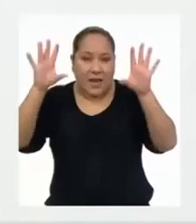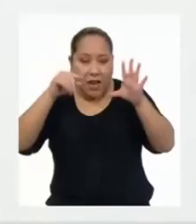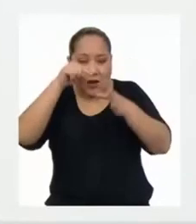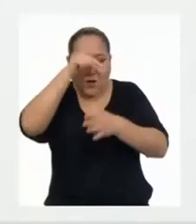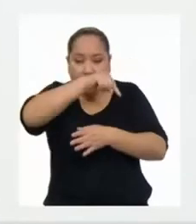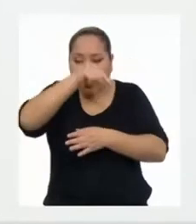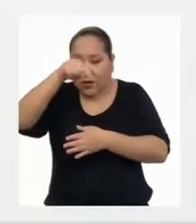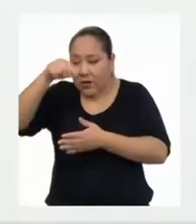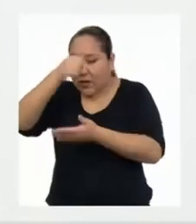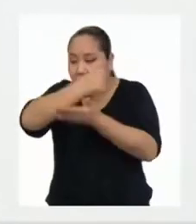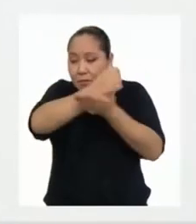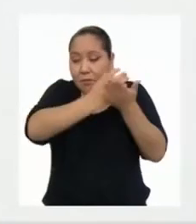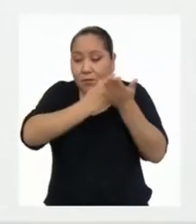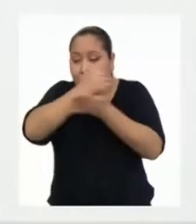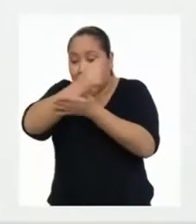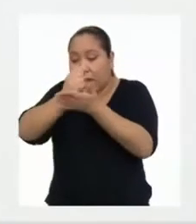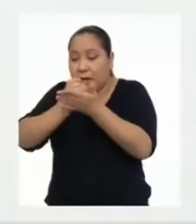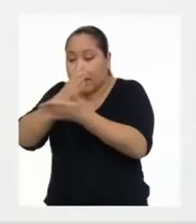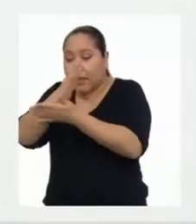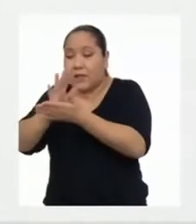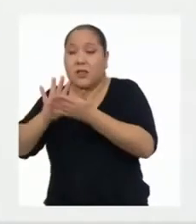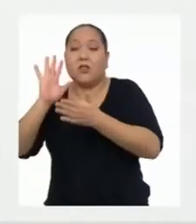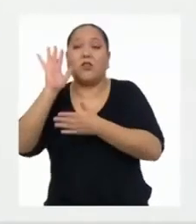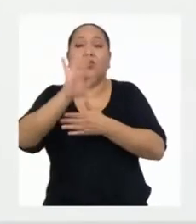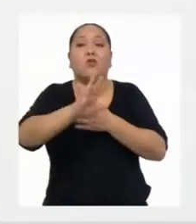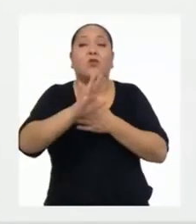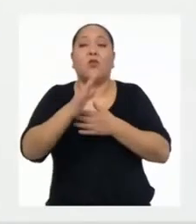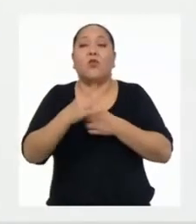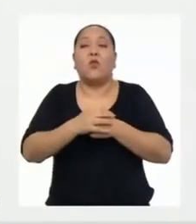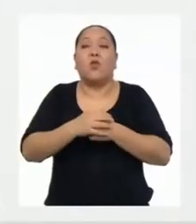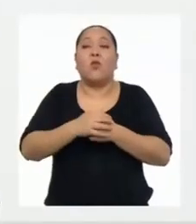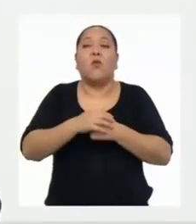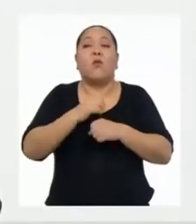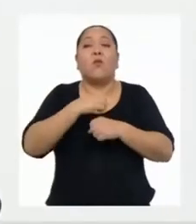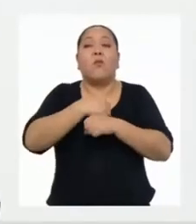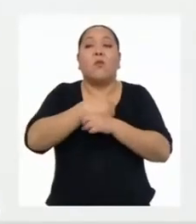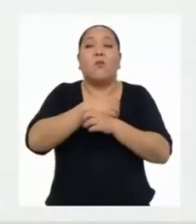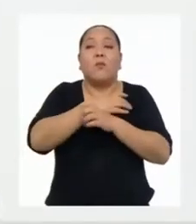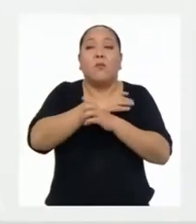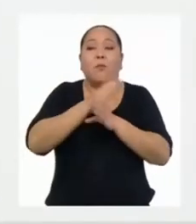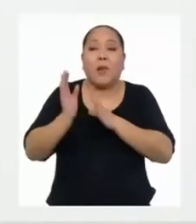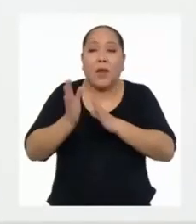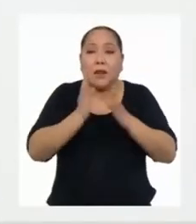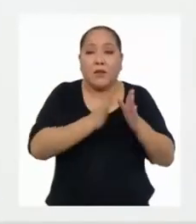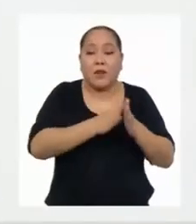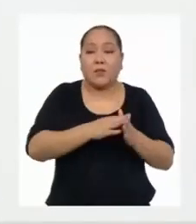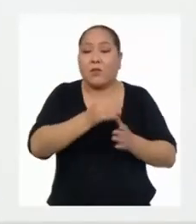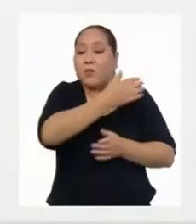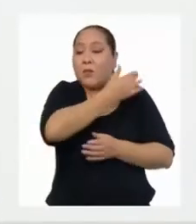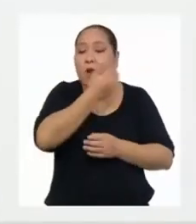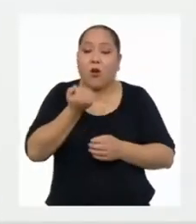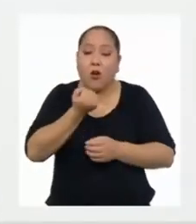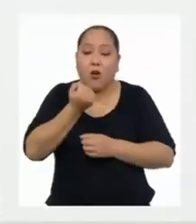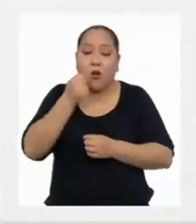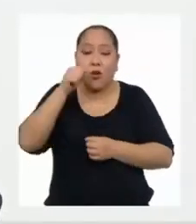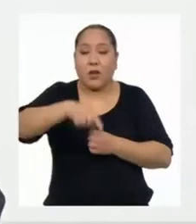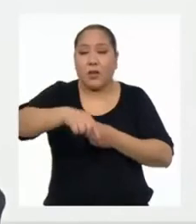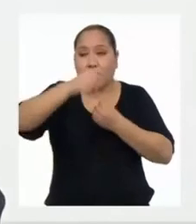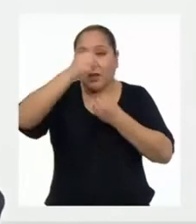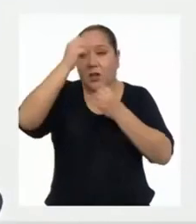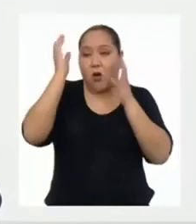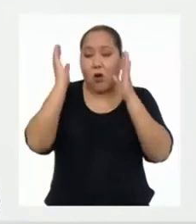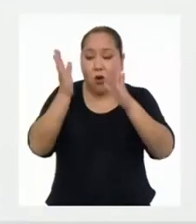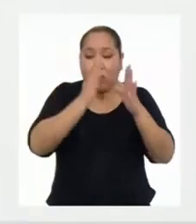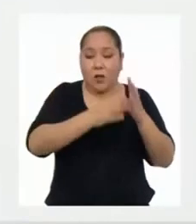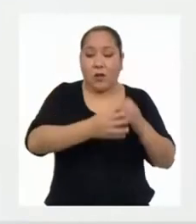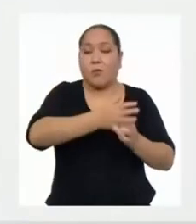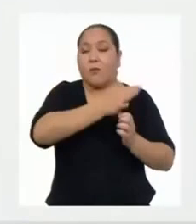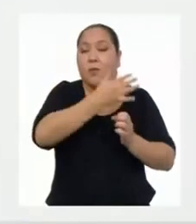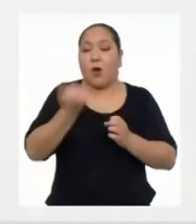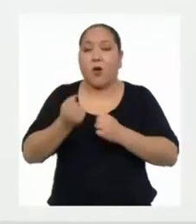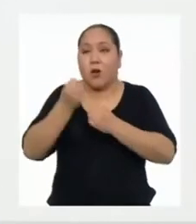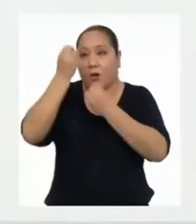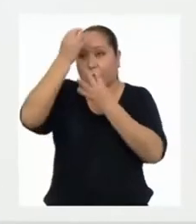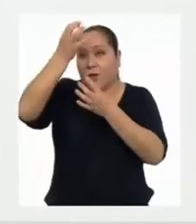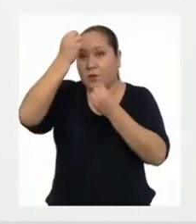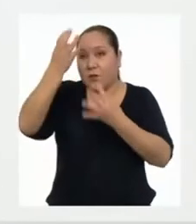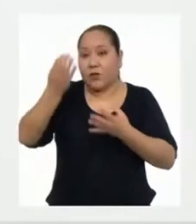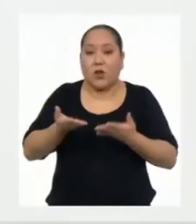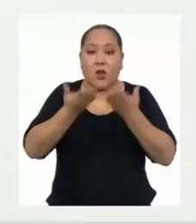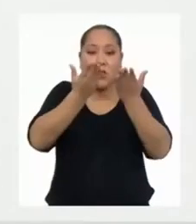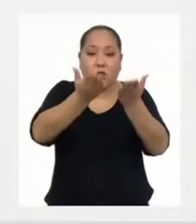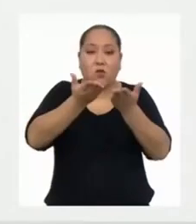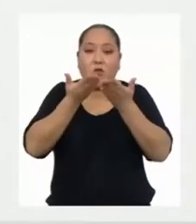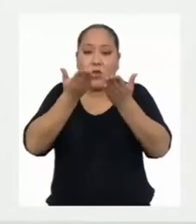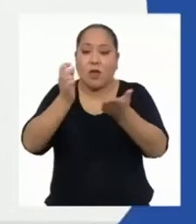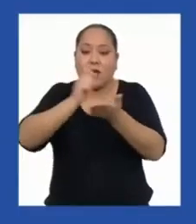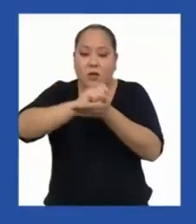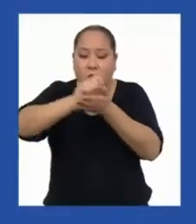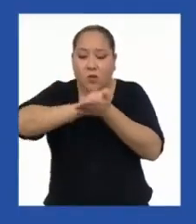tu planificación, mayor será el orden y la calidad de información que brindes en la